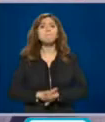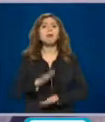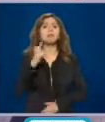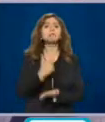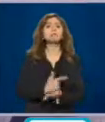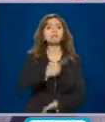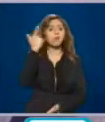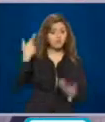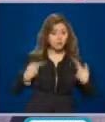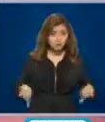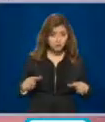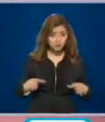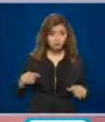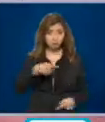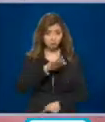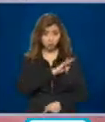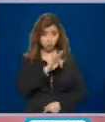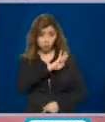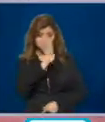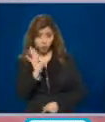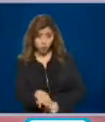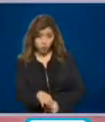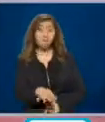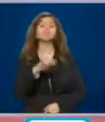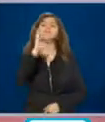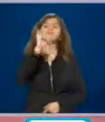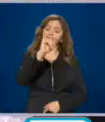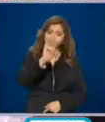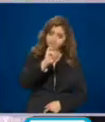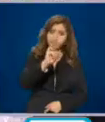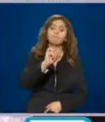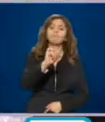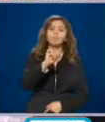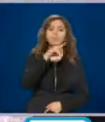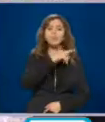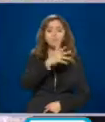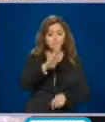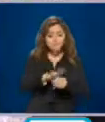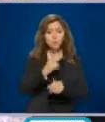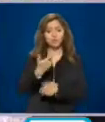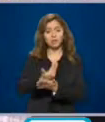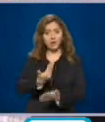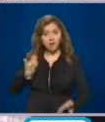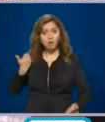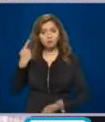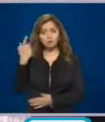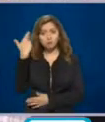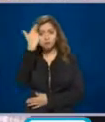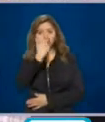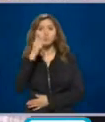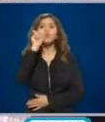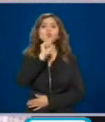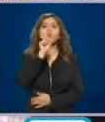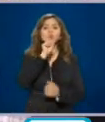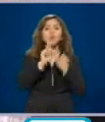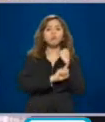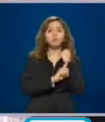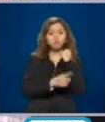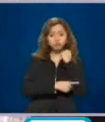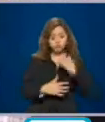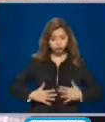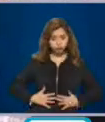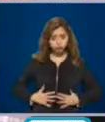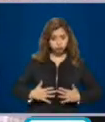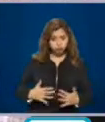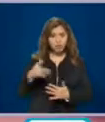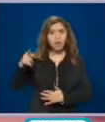Exactamente. O sea, hasta se podría más morir, Sí, en eso, dado esto caso. también se vigila en mujeres embarazadas con tipos de